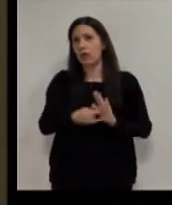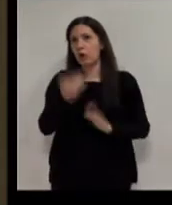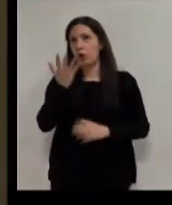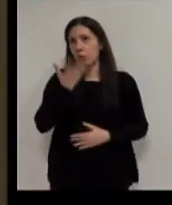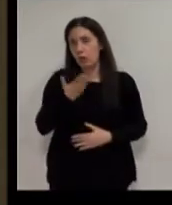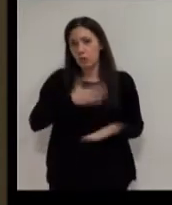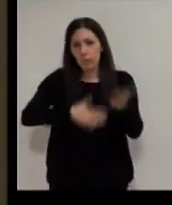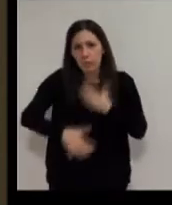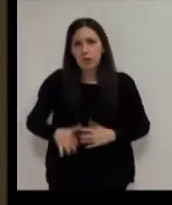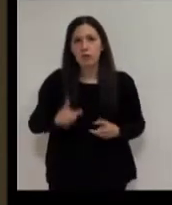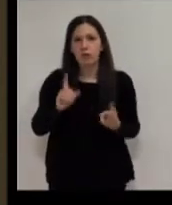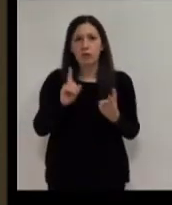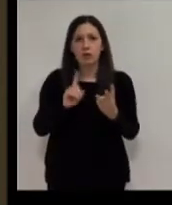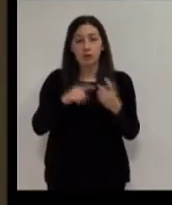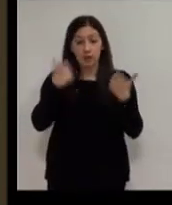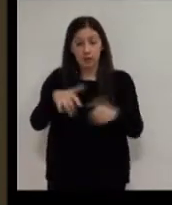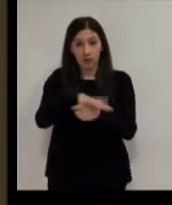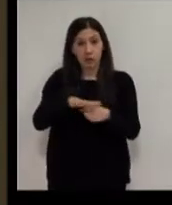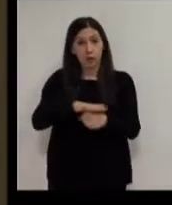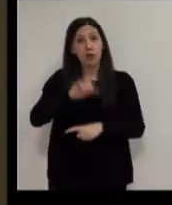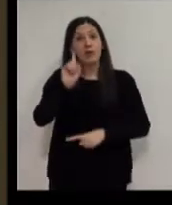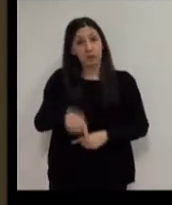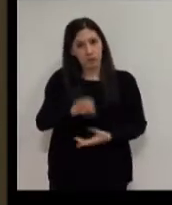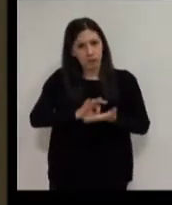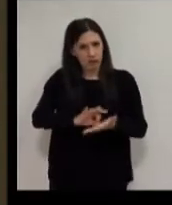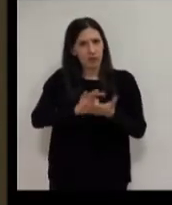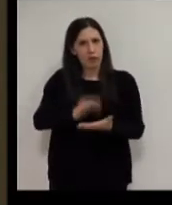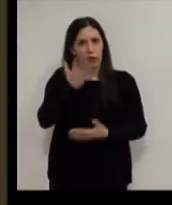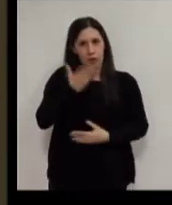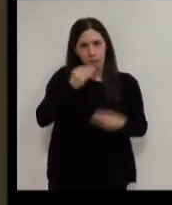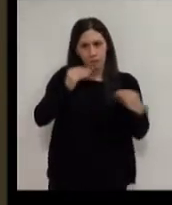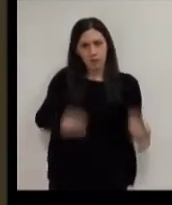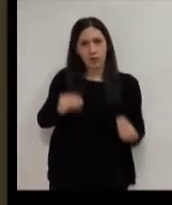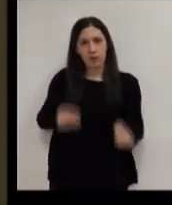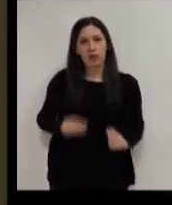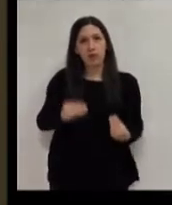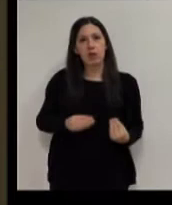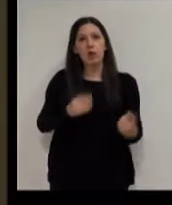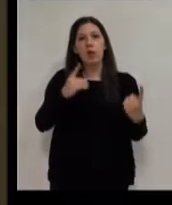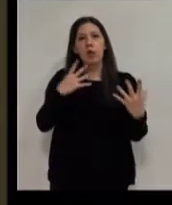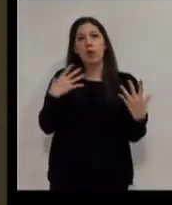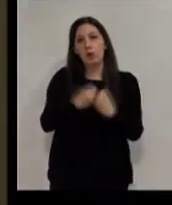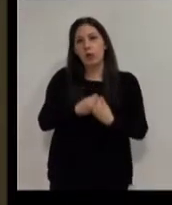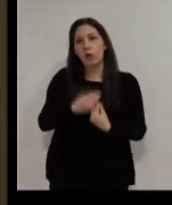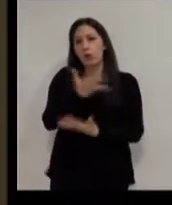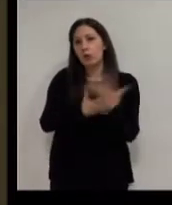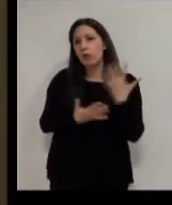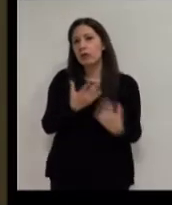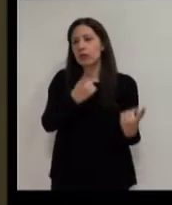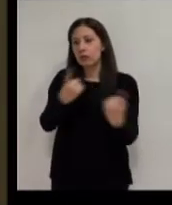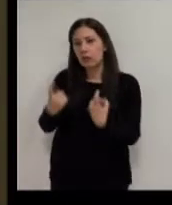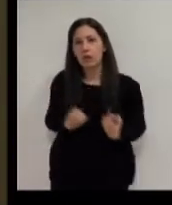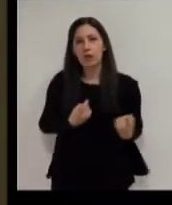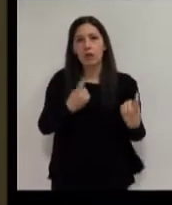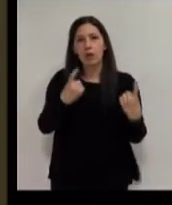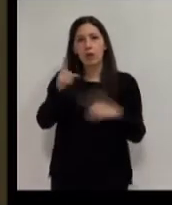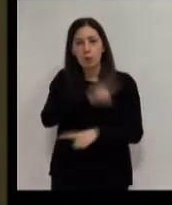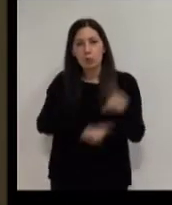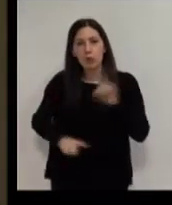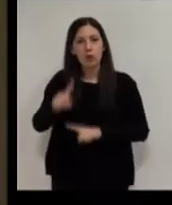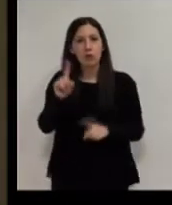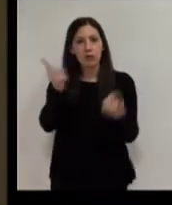la profesionalidad, la técnica, el conocimiento del sector y del servicio con los requerimientos y